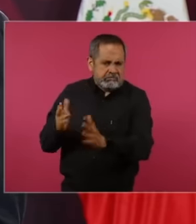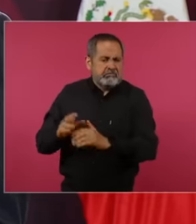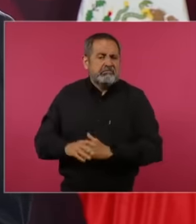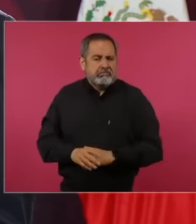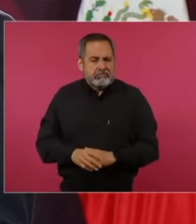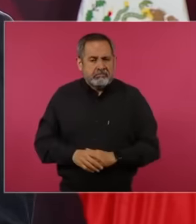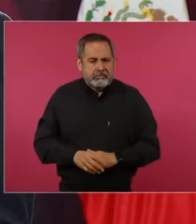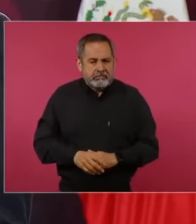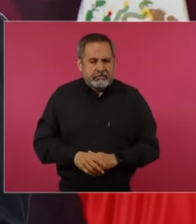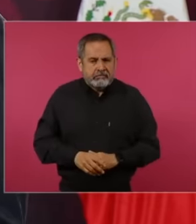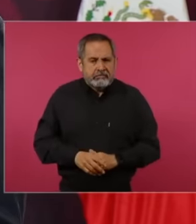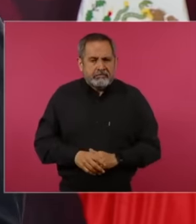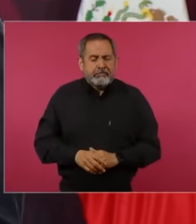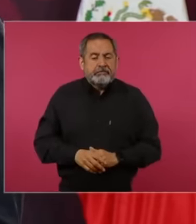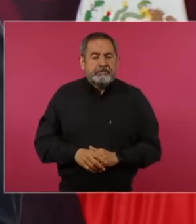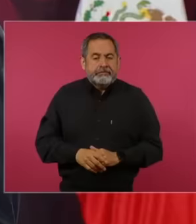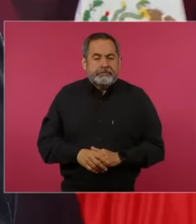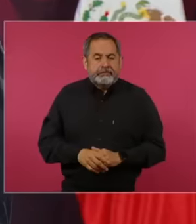Que no se